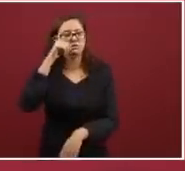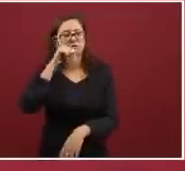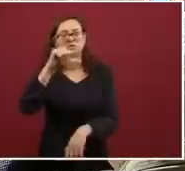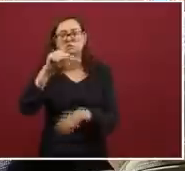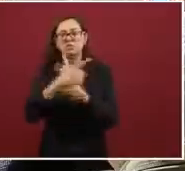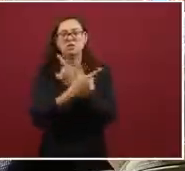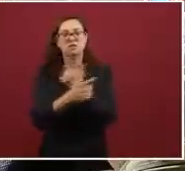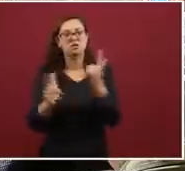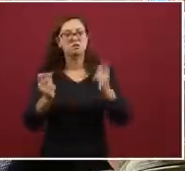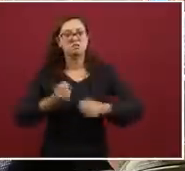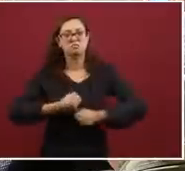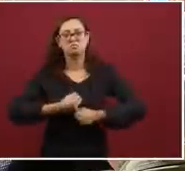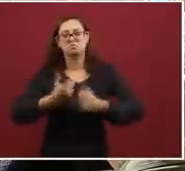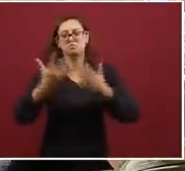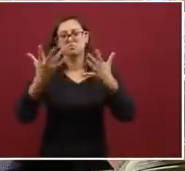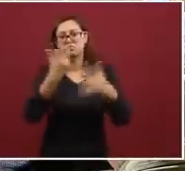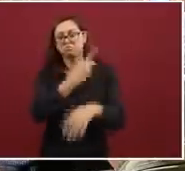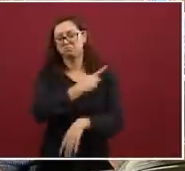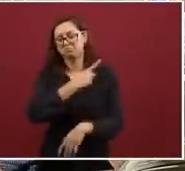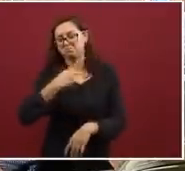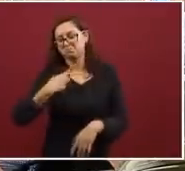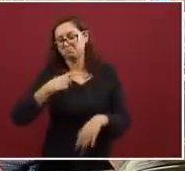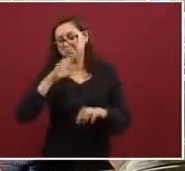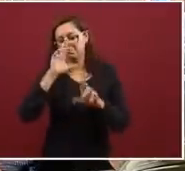leyendo una columna,